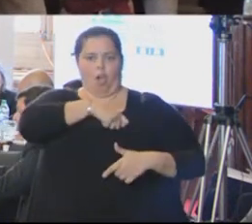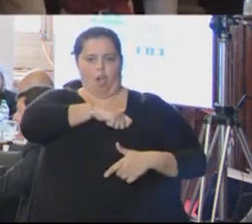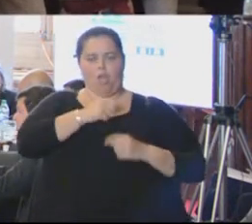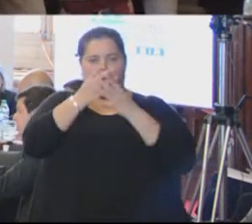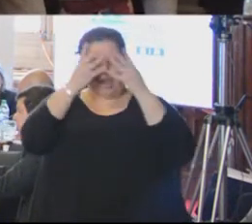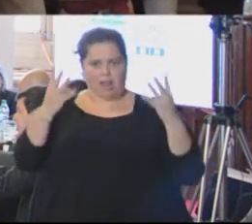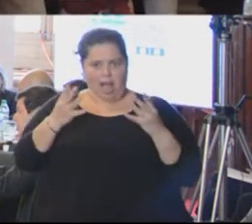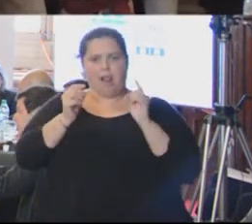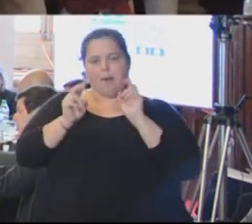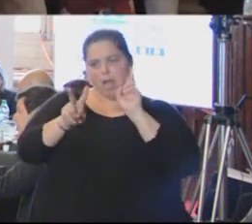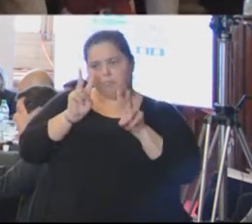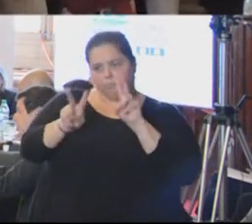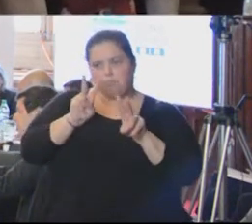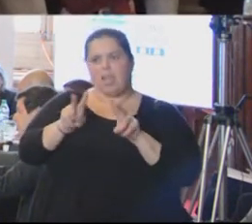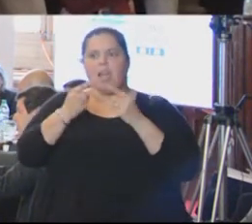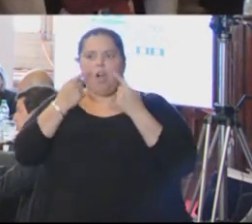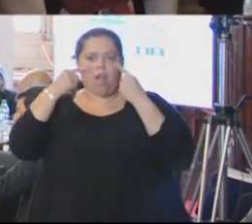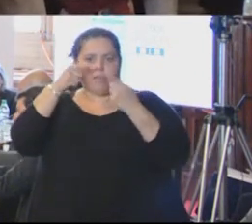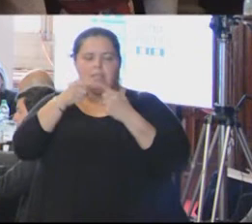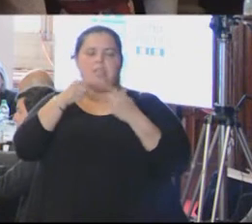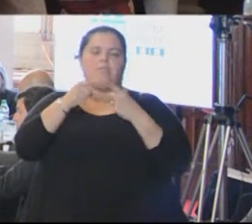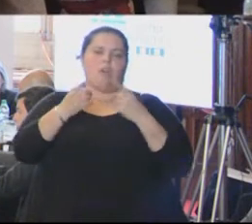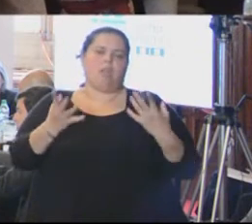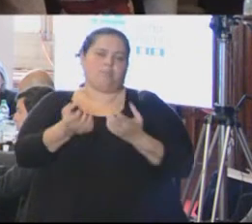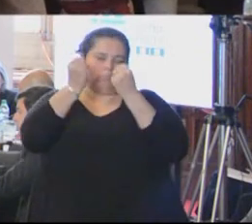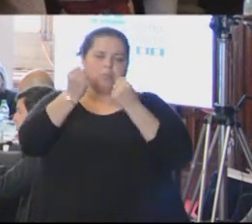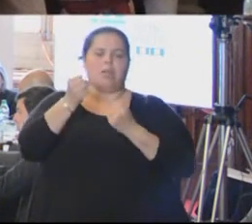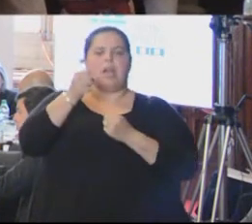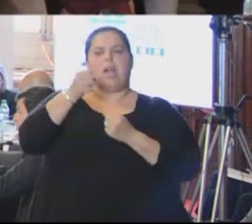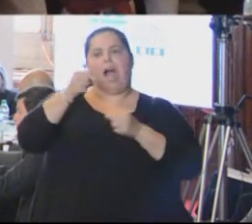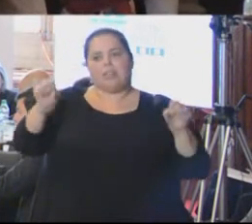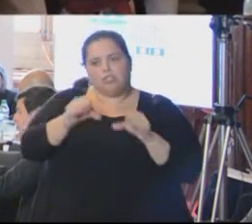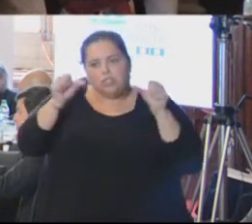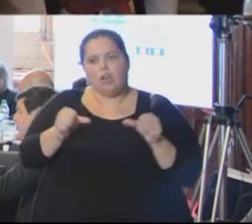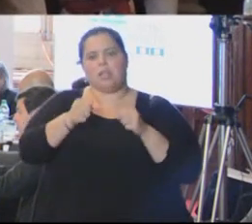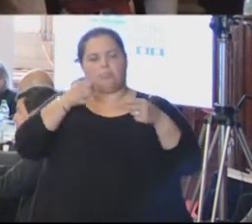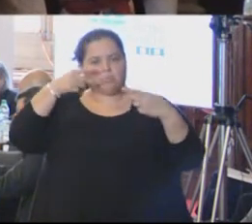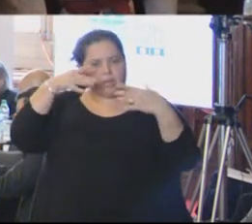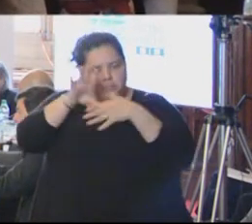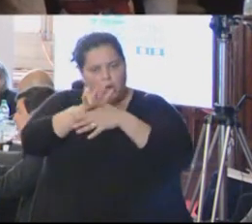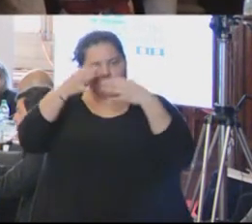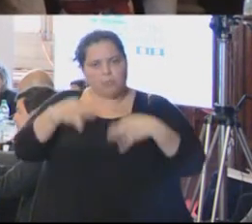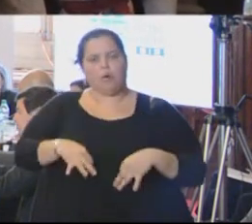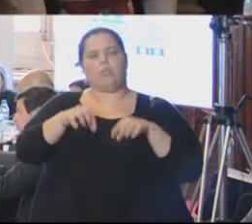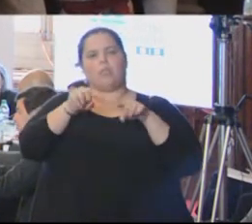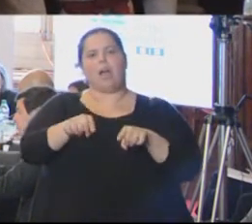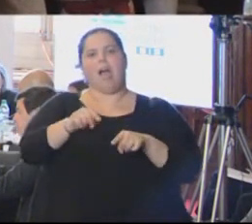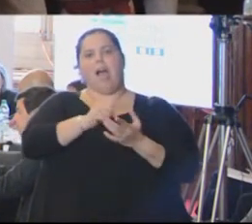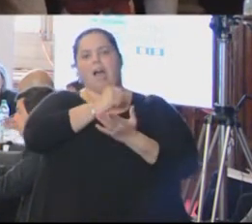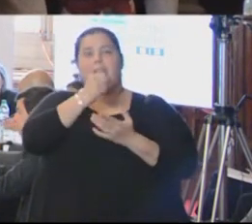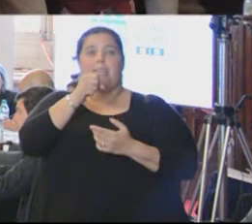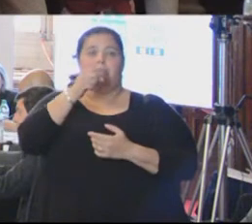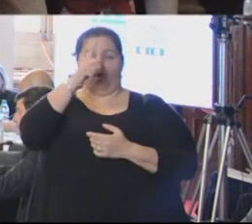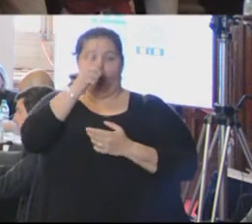tomar las acciones operacionales correspondientes. Desde el mes de julio, en su activación, se han verificado 315